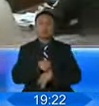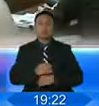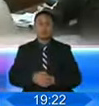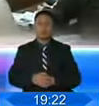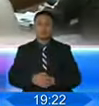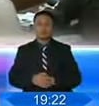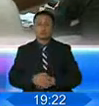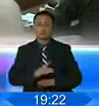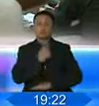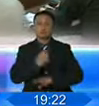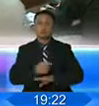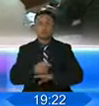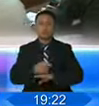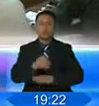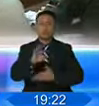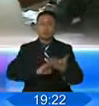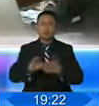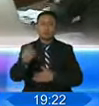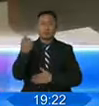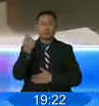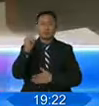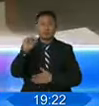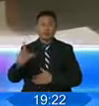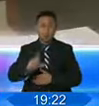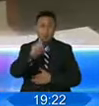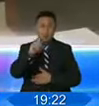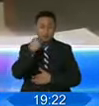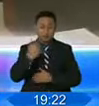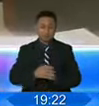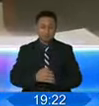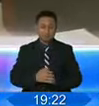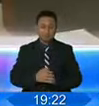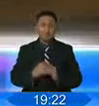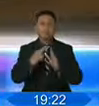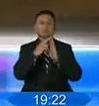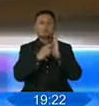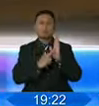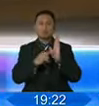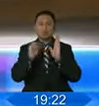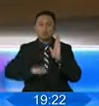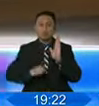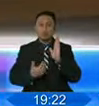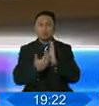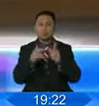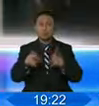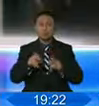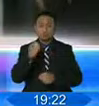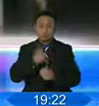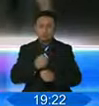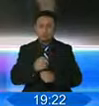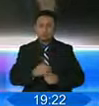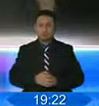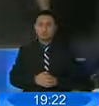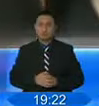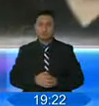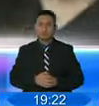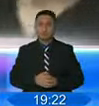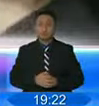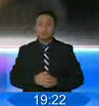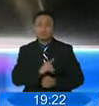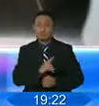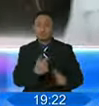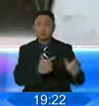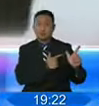La ordenanza aprobada el pasado 11 de julio establece varios requisitos para habilitar los permisos de trabajo. No ser miembro del